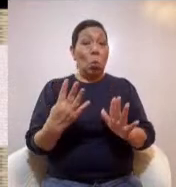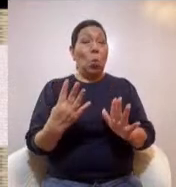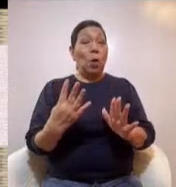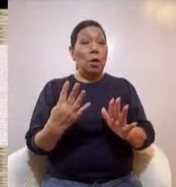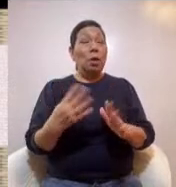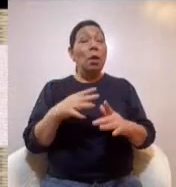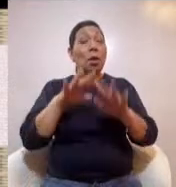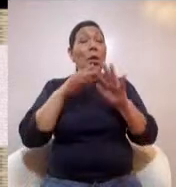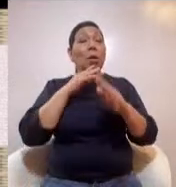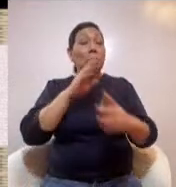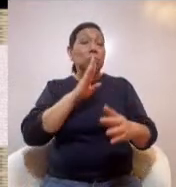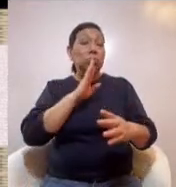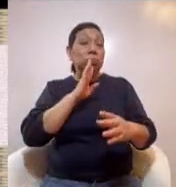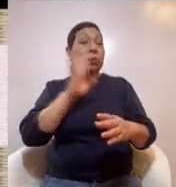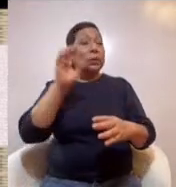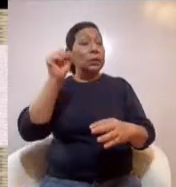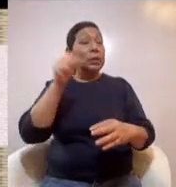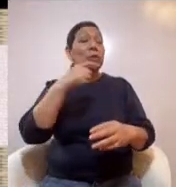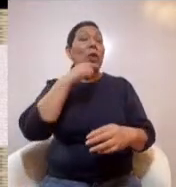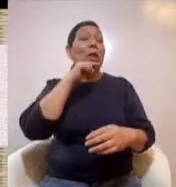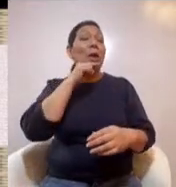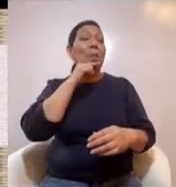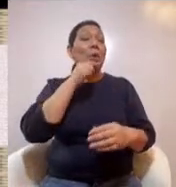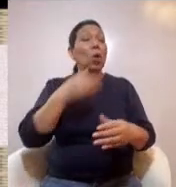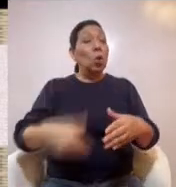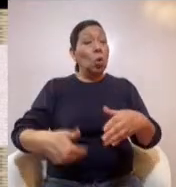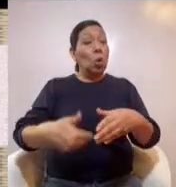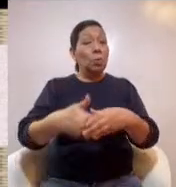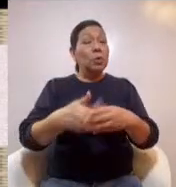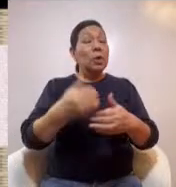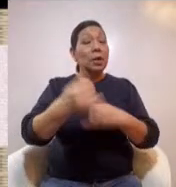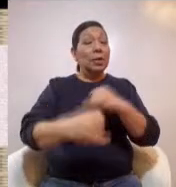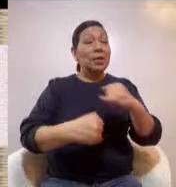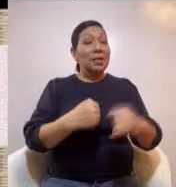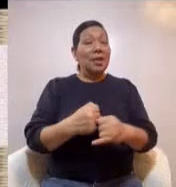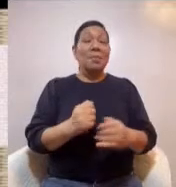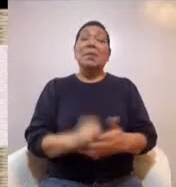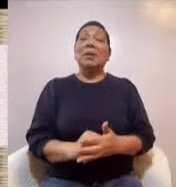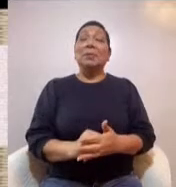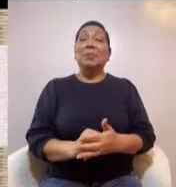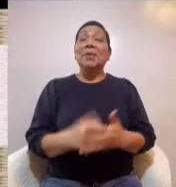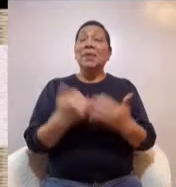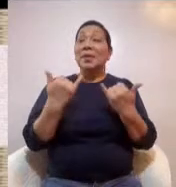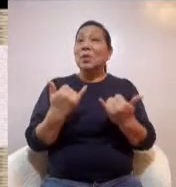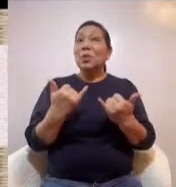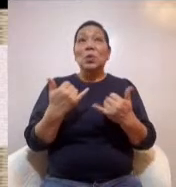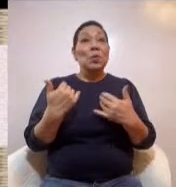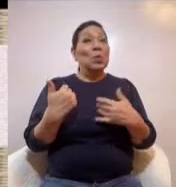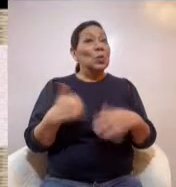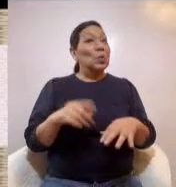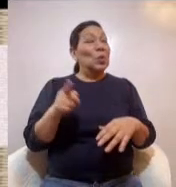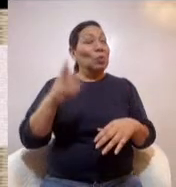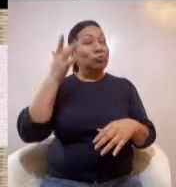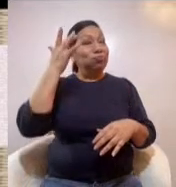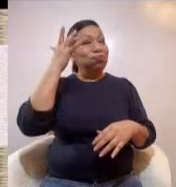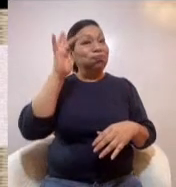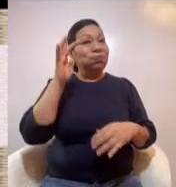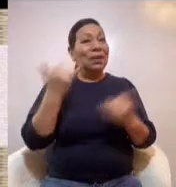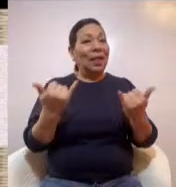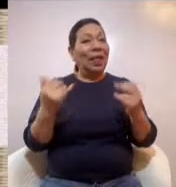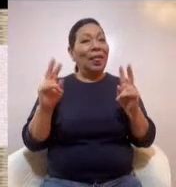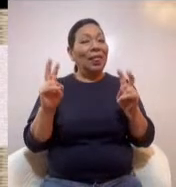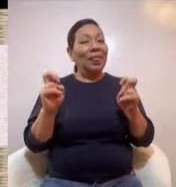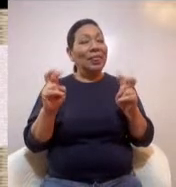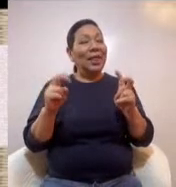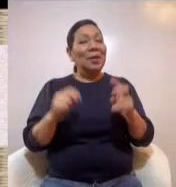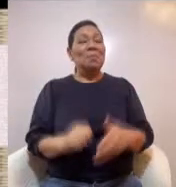y ha sido relatora sobre los derechos de las mujeres de la Comisión Interamericana. Es decir, es una experta en